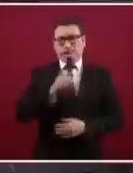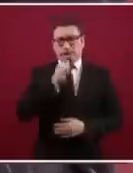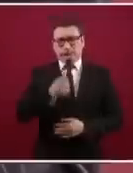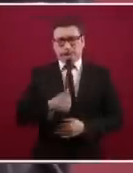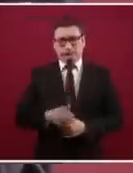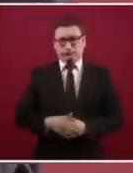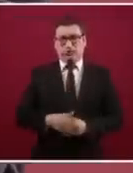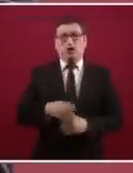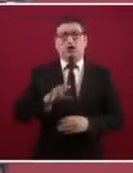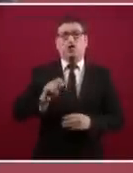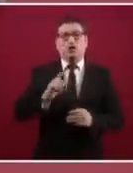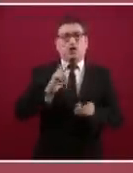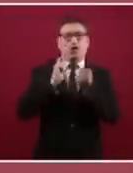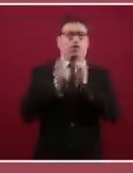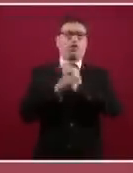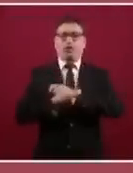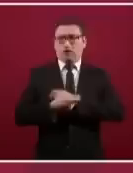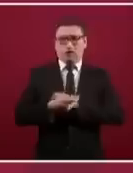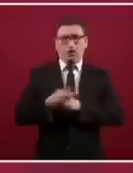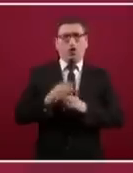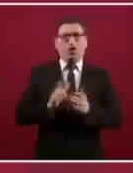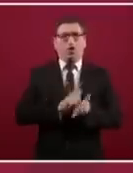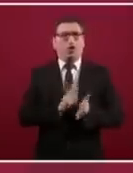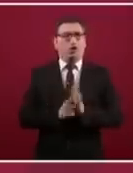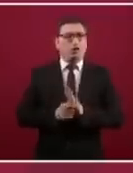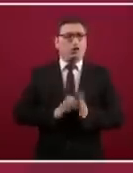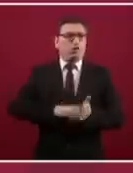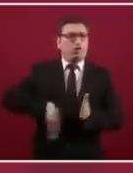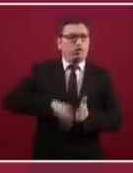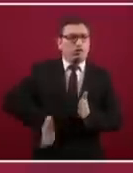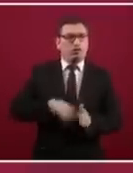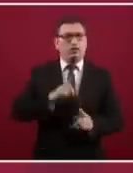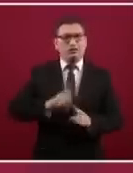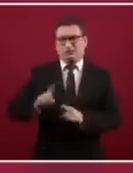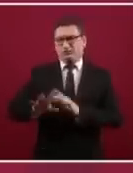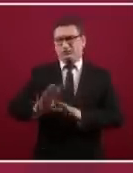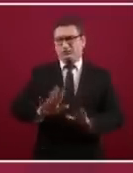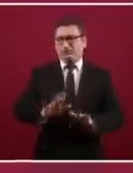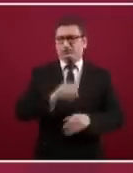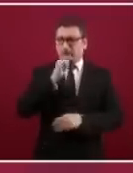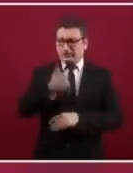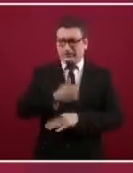No retorciendo pues la ley, o sea, eso correspondía